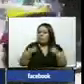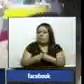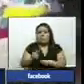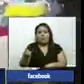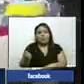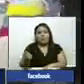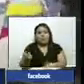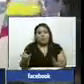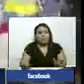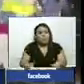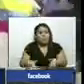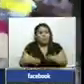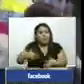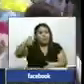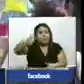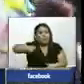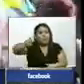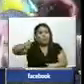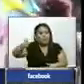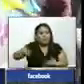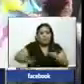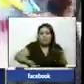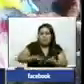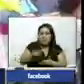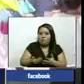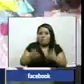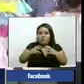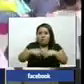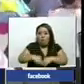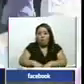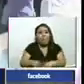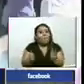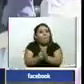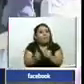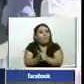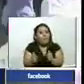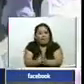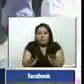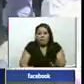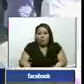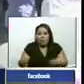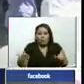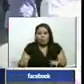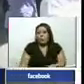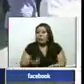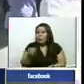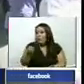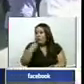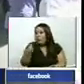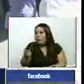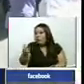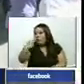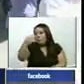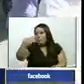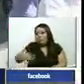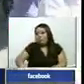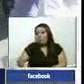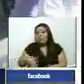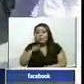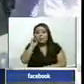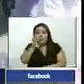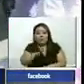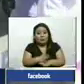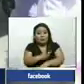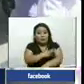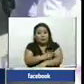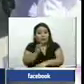signada por bajos salarios, deteriorados servicios básicos, alta inflación, escasez y altos costos de alimentos y medicinas. Según previsiones